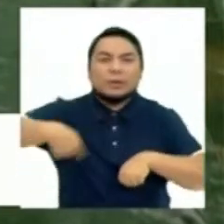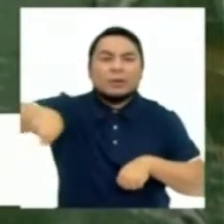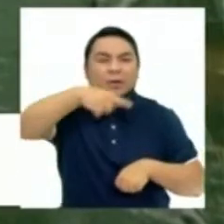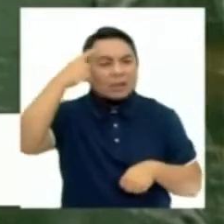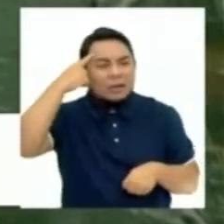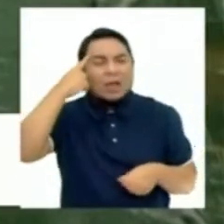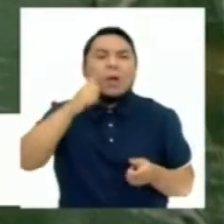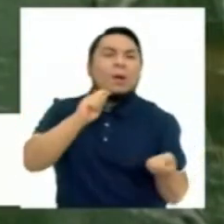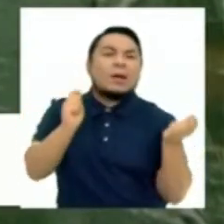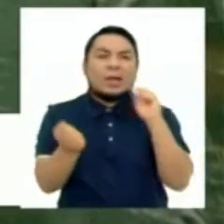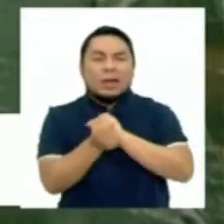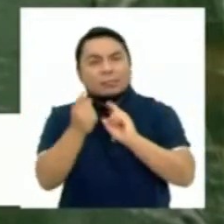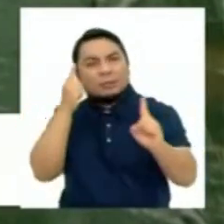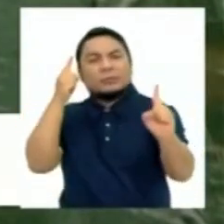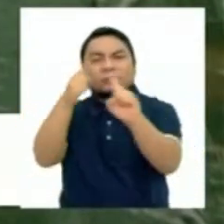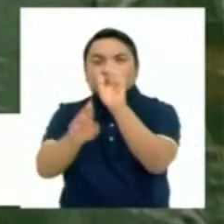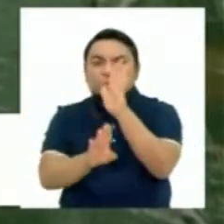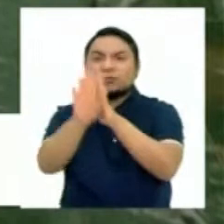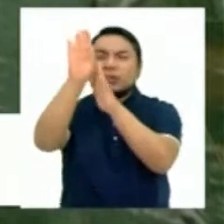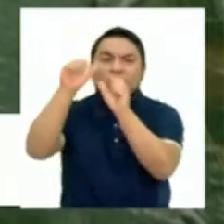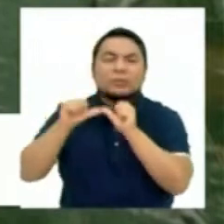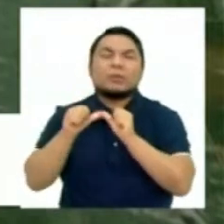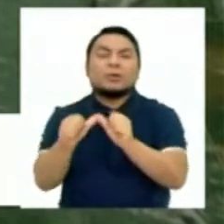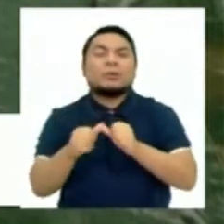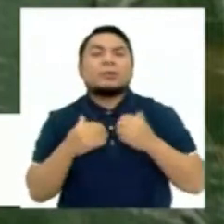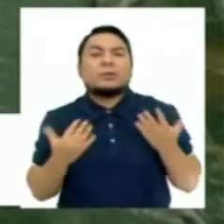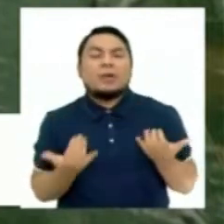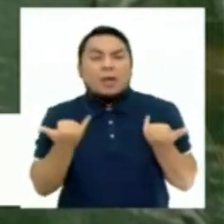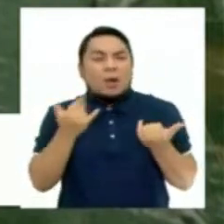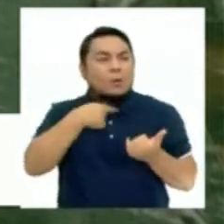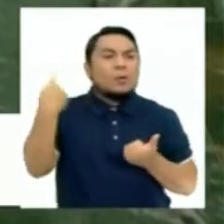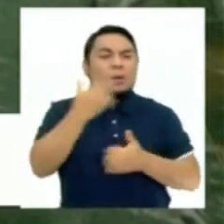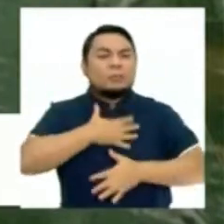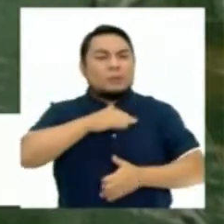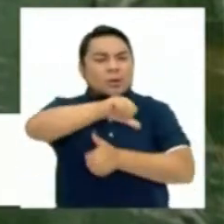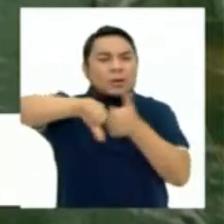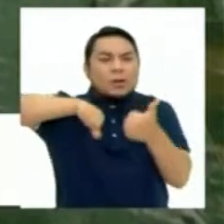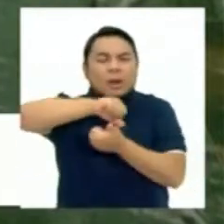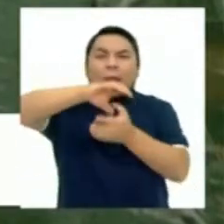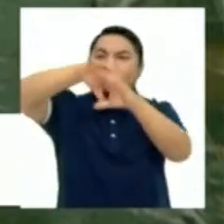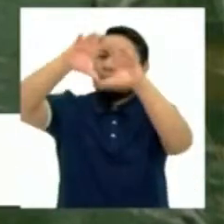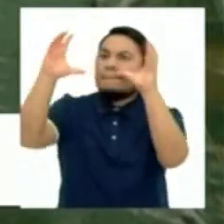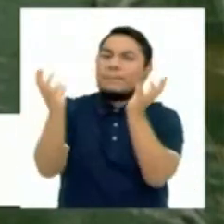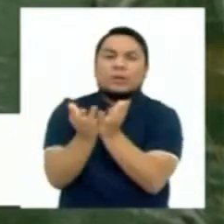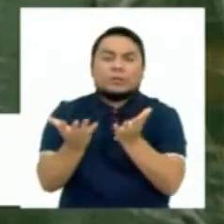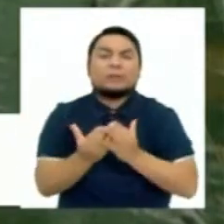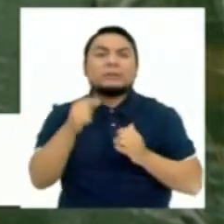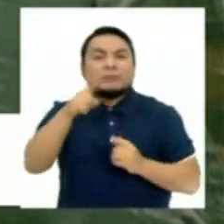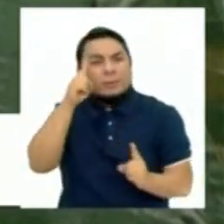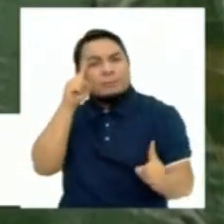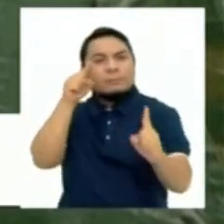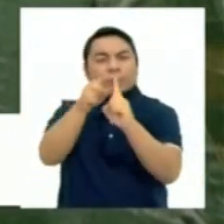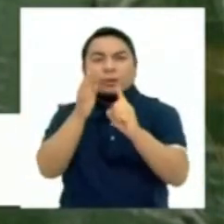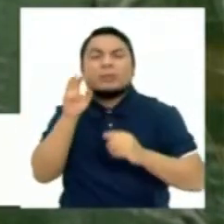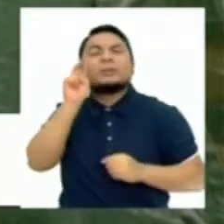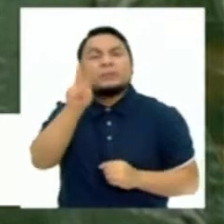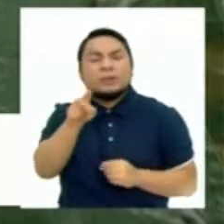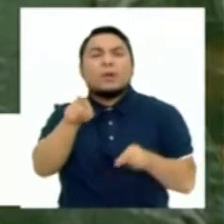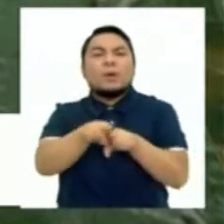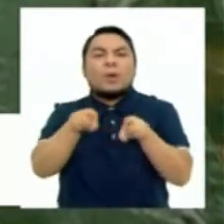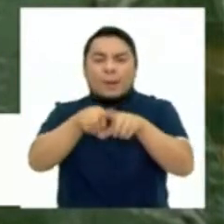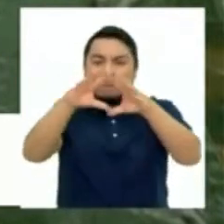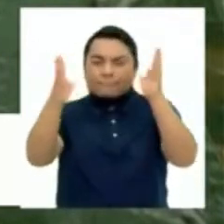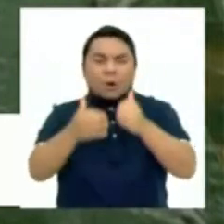nuestras actividades para lograr un desarrollo sostenible en armonía con el planeta, con la mira puesta en dejar un